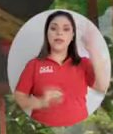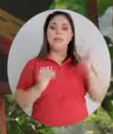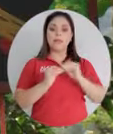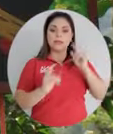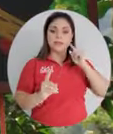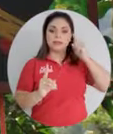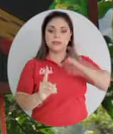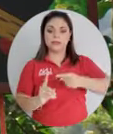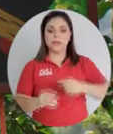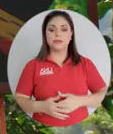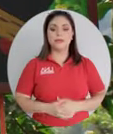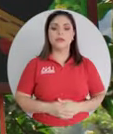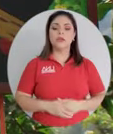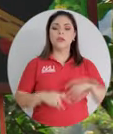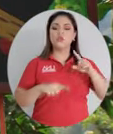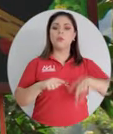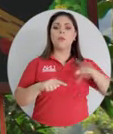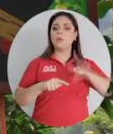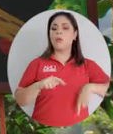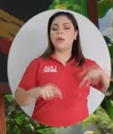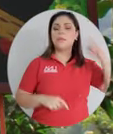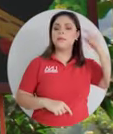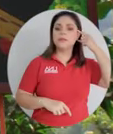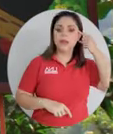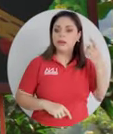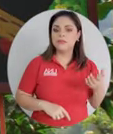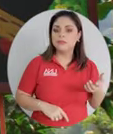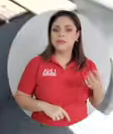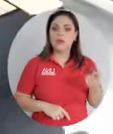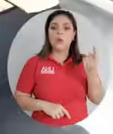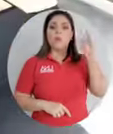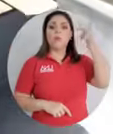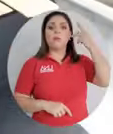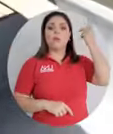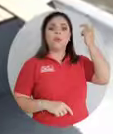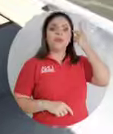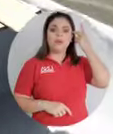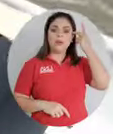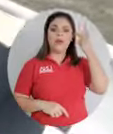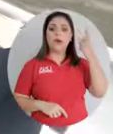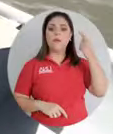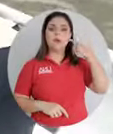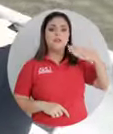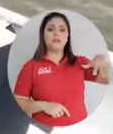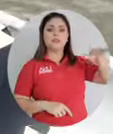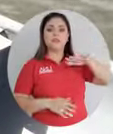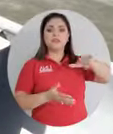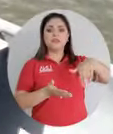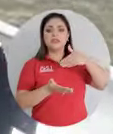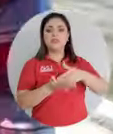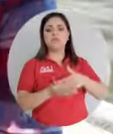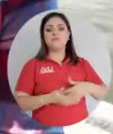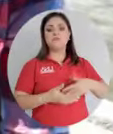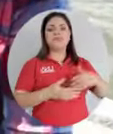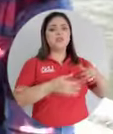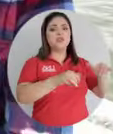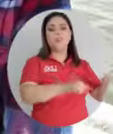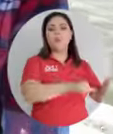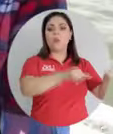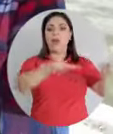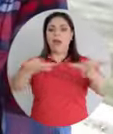en políticas de mayor precisión, ¿verdad? No se puede pensar que una política para la región